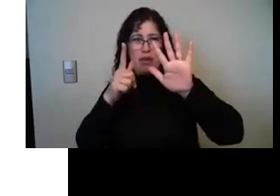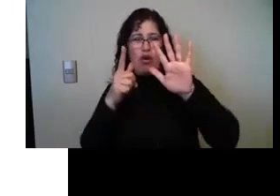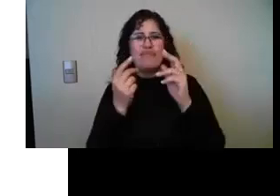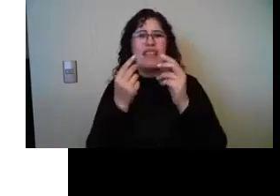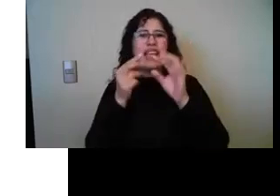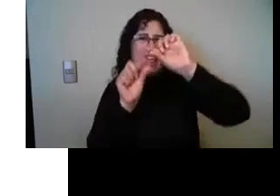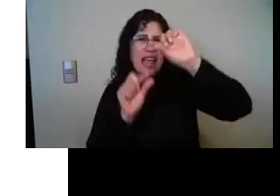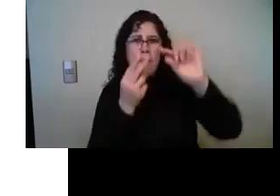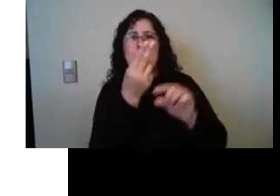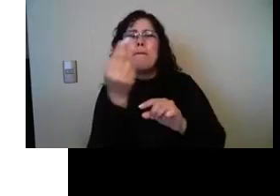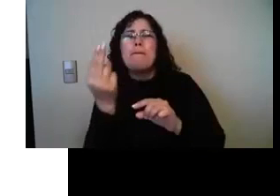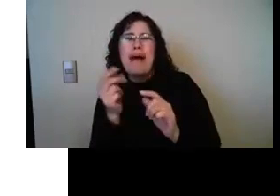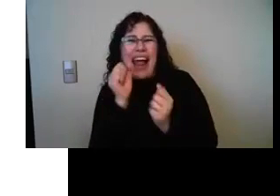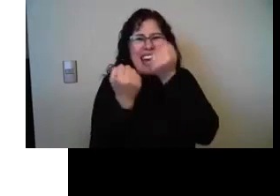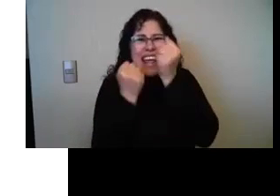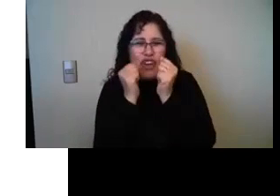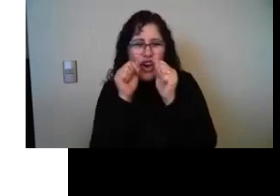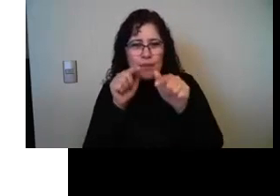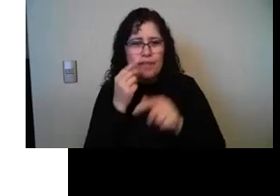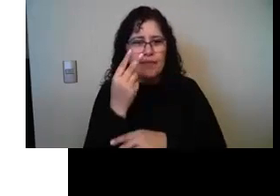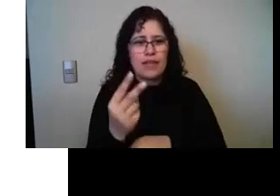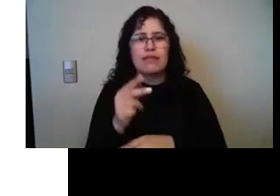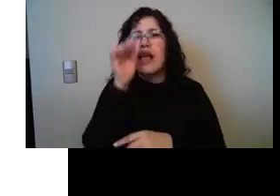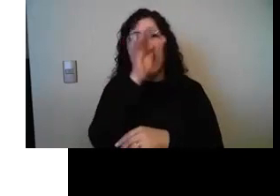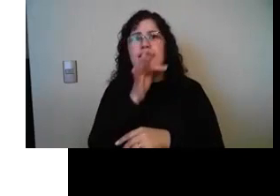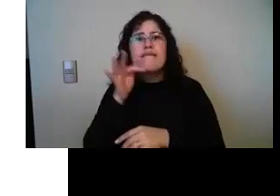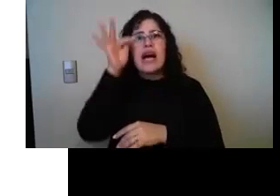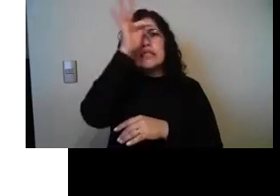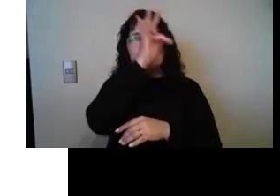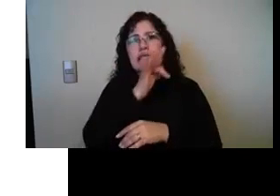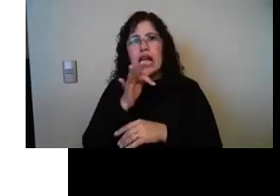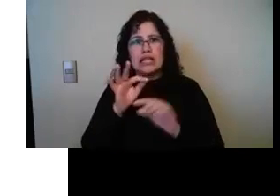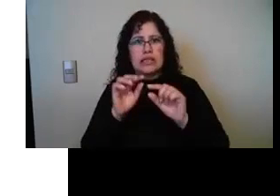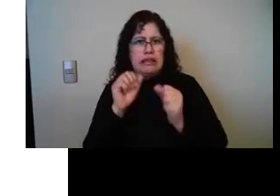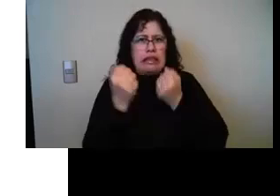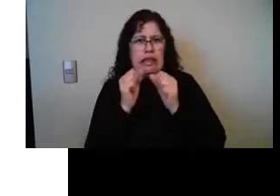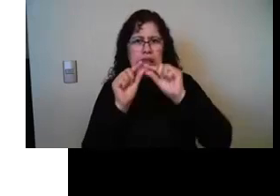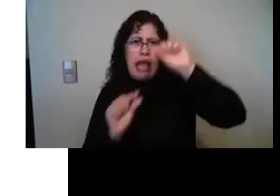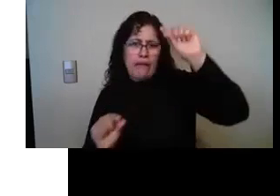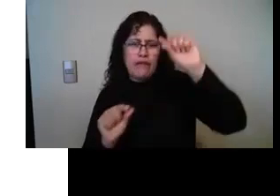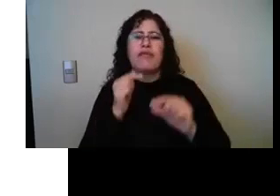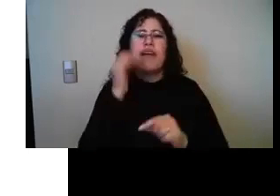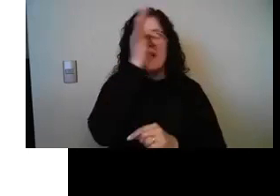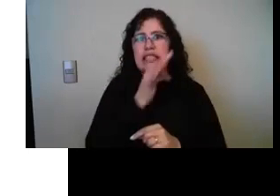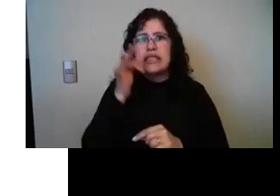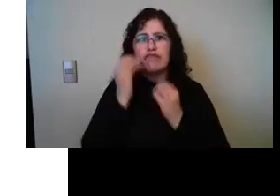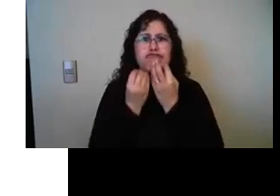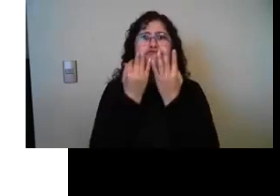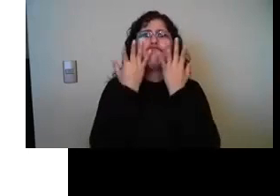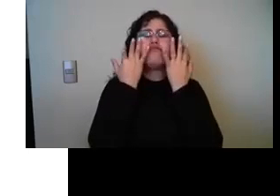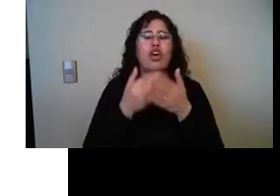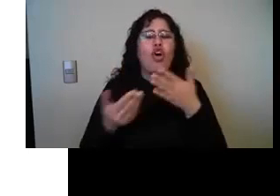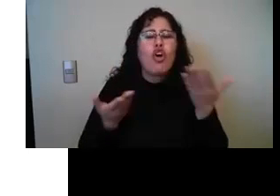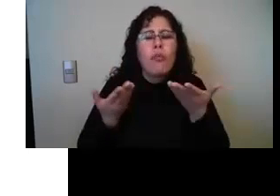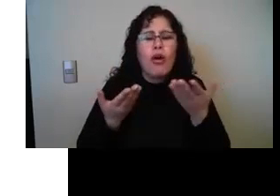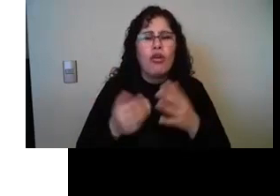lengua, el nervio facial no es un nervio que en sí llegue por